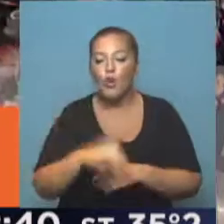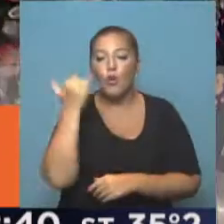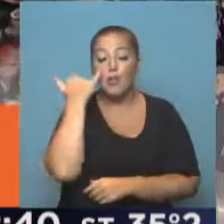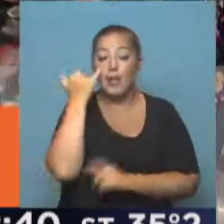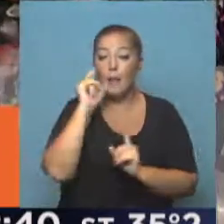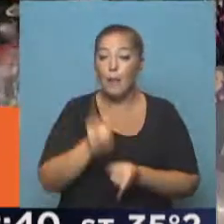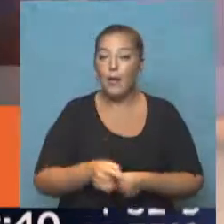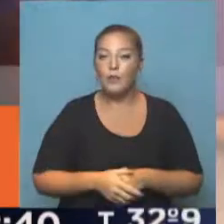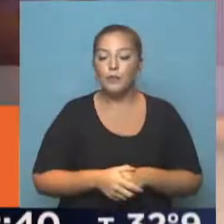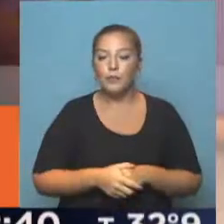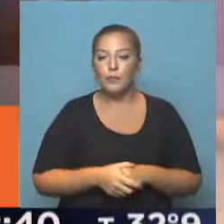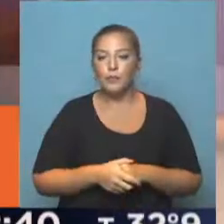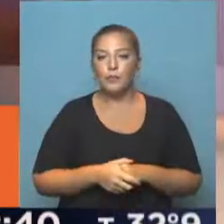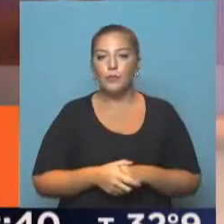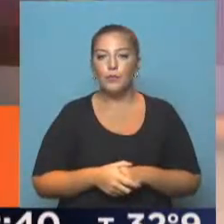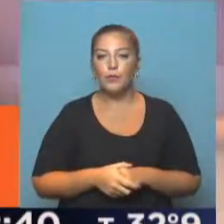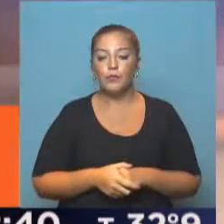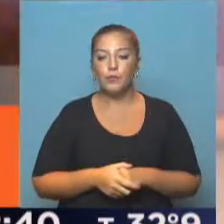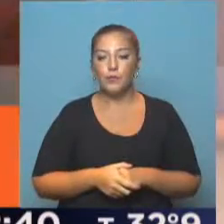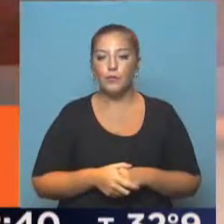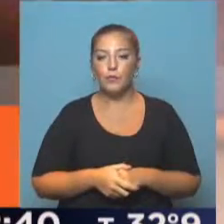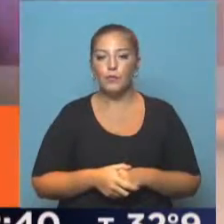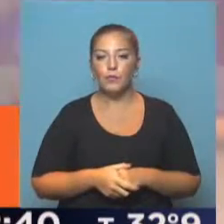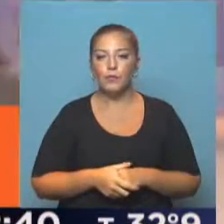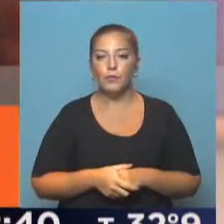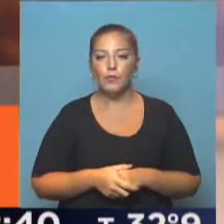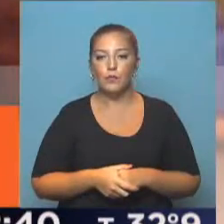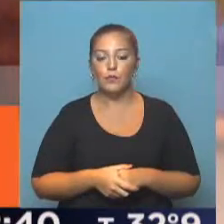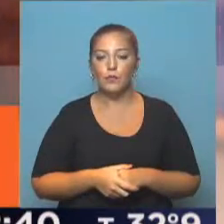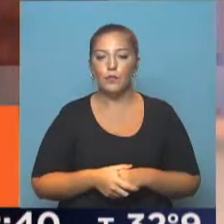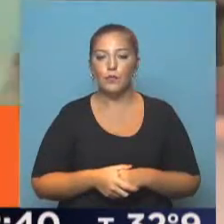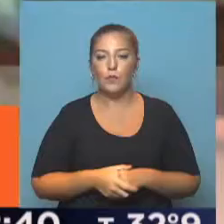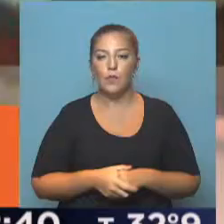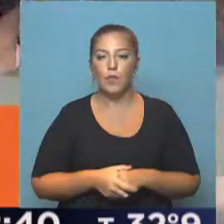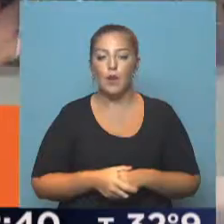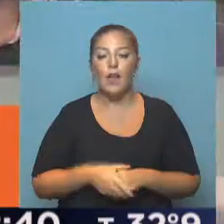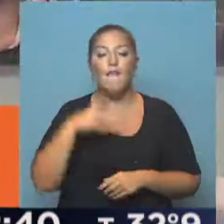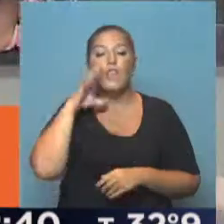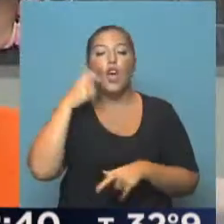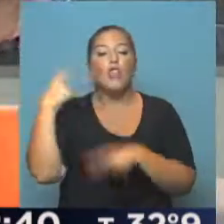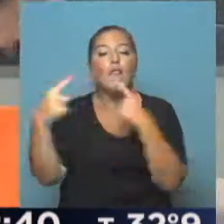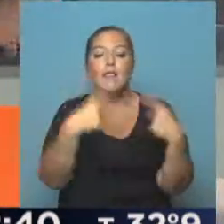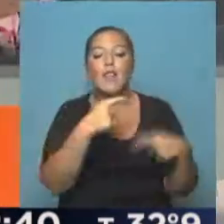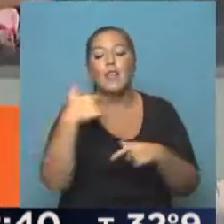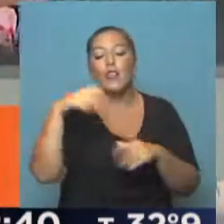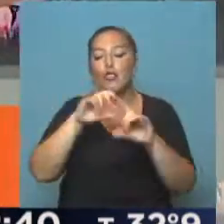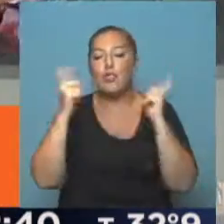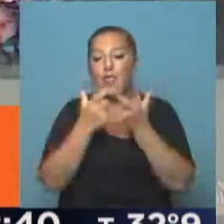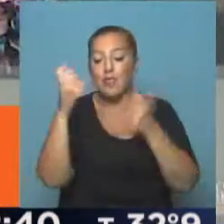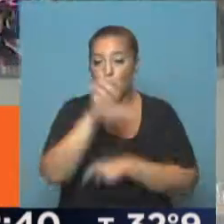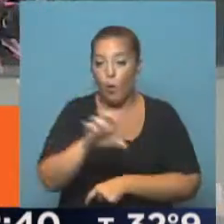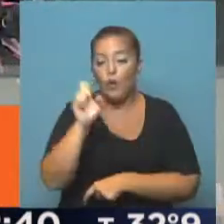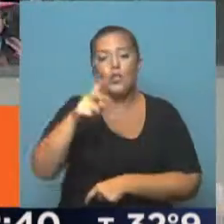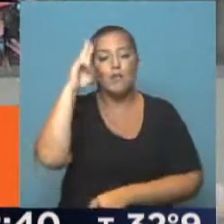donde se pone de manifiesto o se subraya el carácter biodiverso de la sociedad ecuatoriana. Bueno, esto no